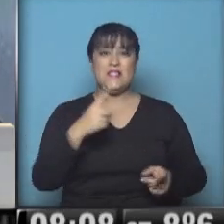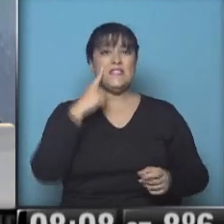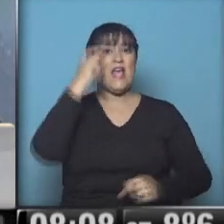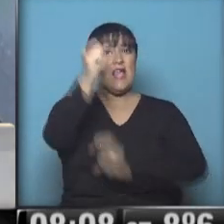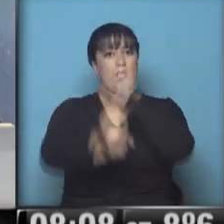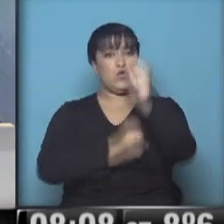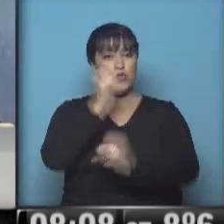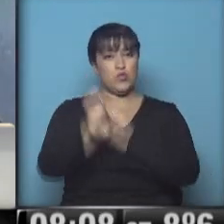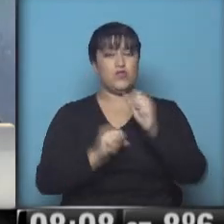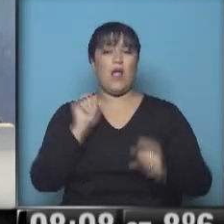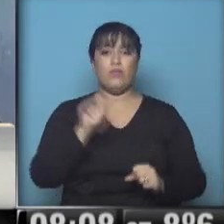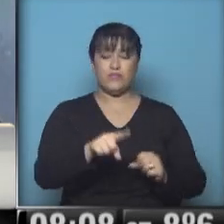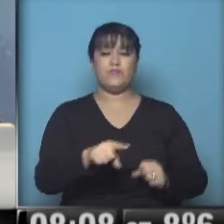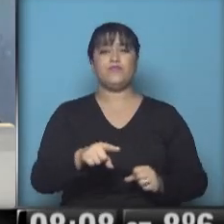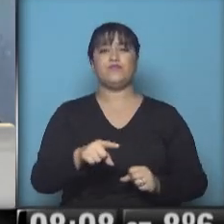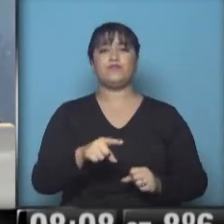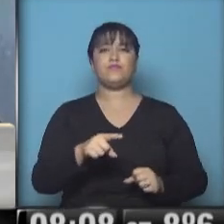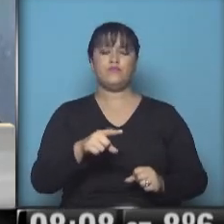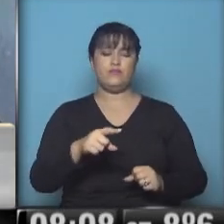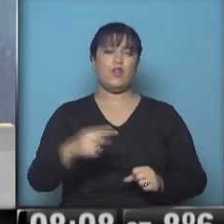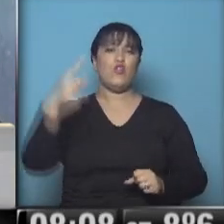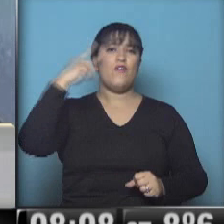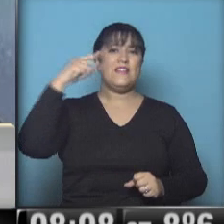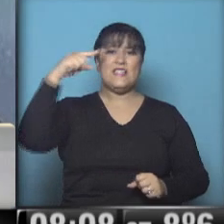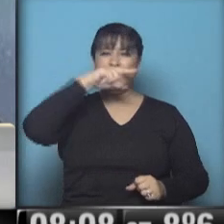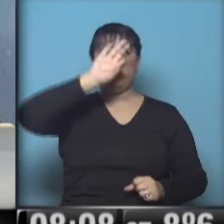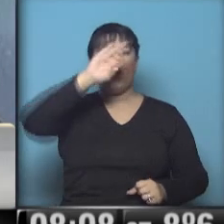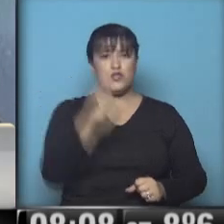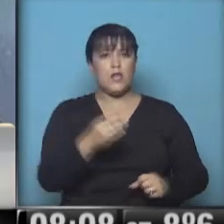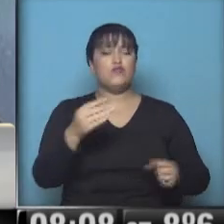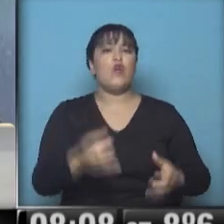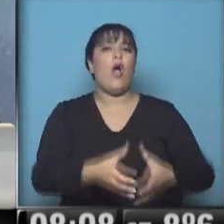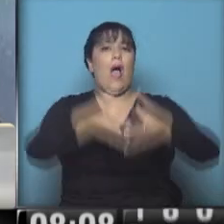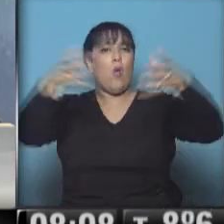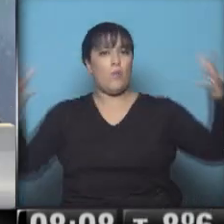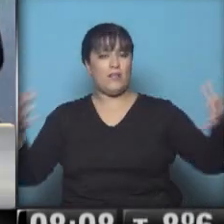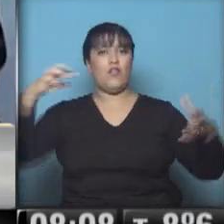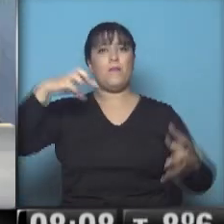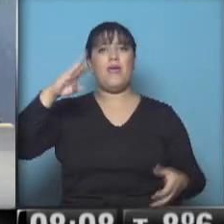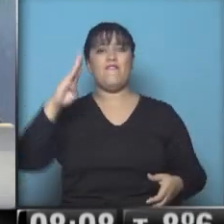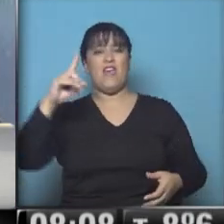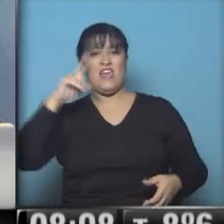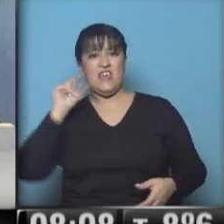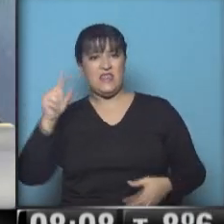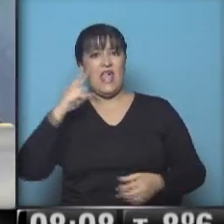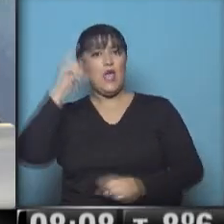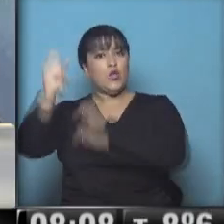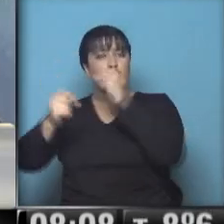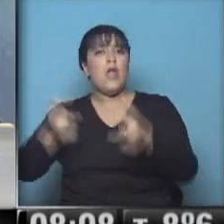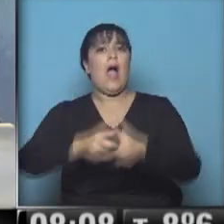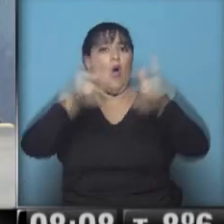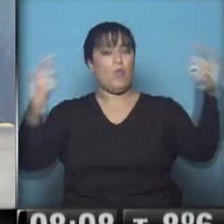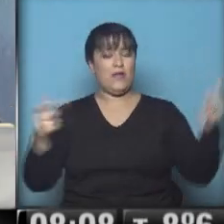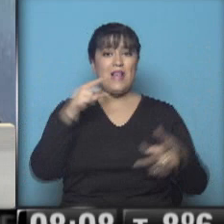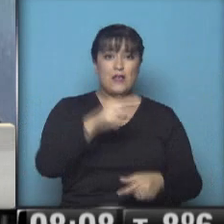Argentina tuvo un crecimiento del 97 del producto interno bruto Industrial a su vez esto ha implicado